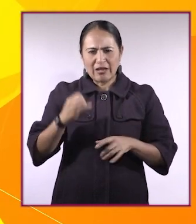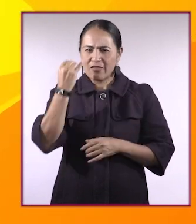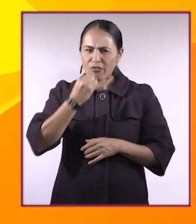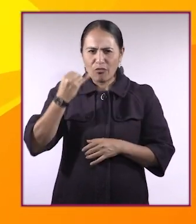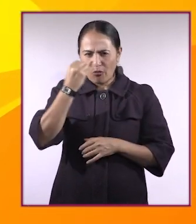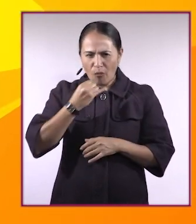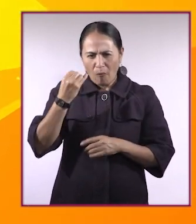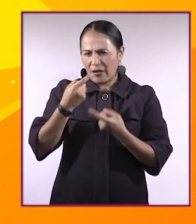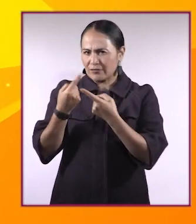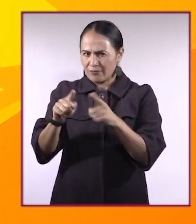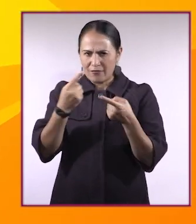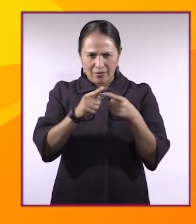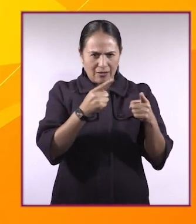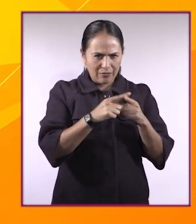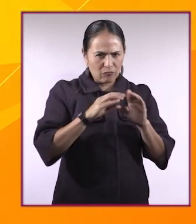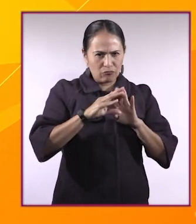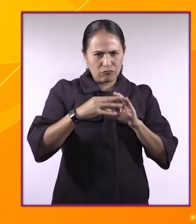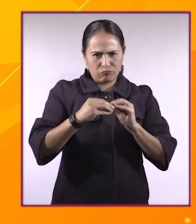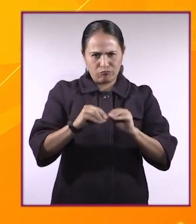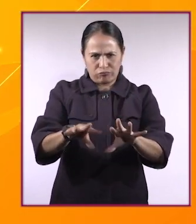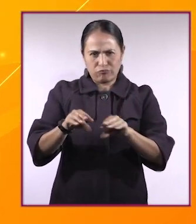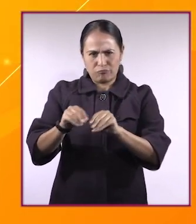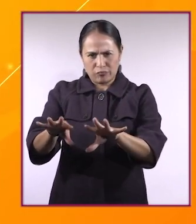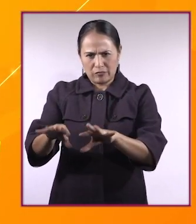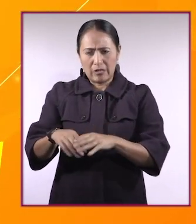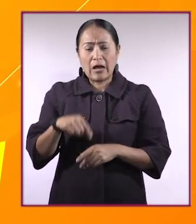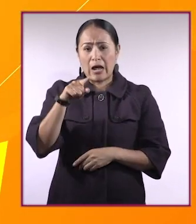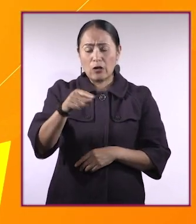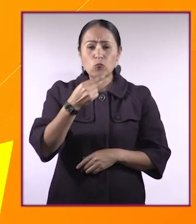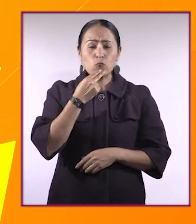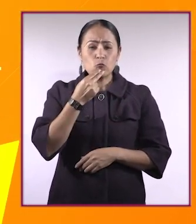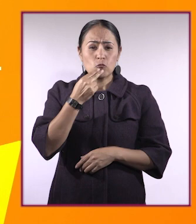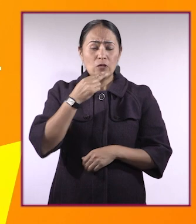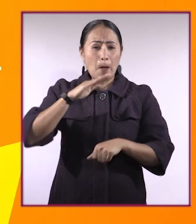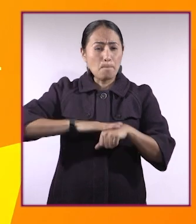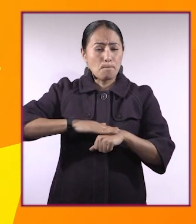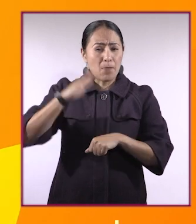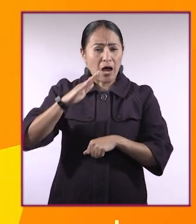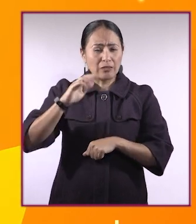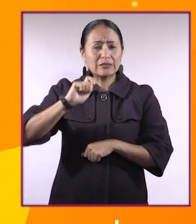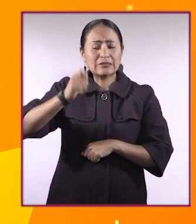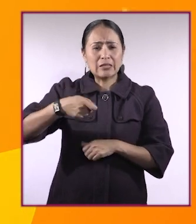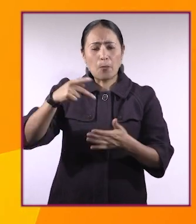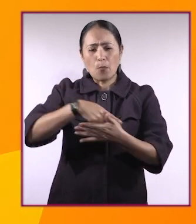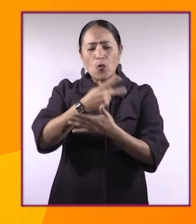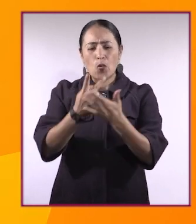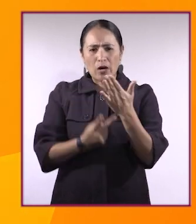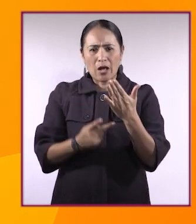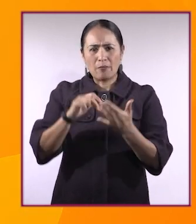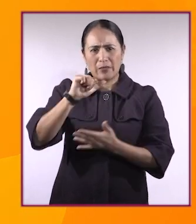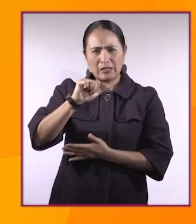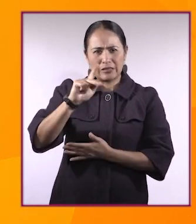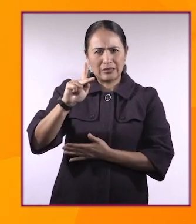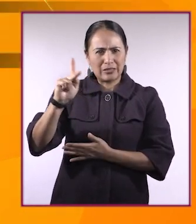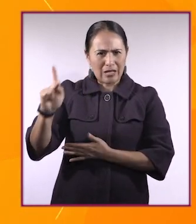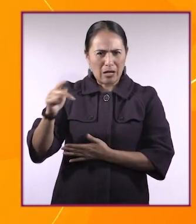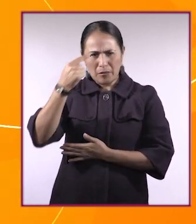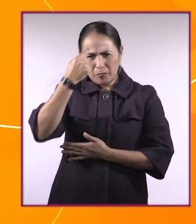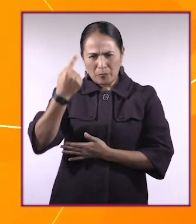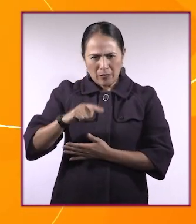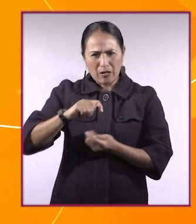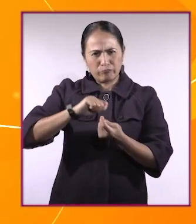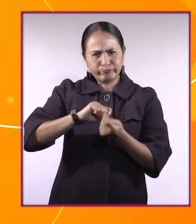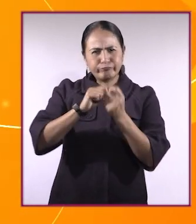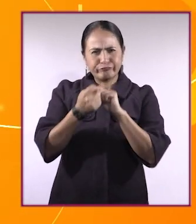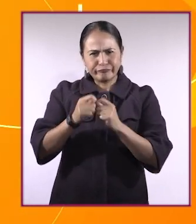una expansión a la mayoría de los idiomas. El soporte digital probablemente más utilizado en el mundo son